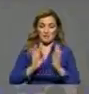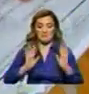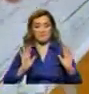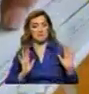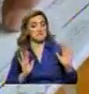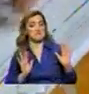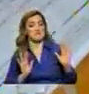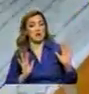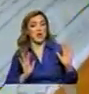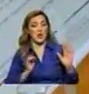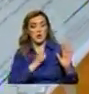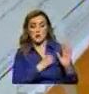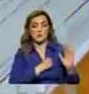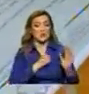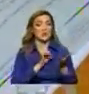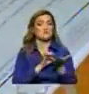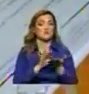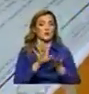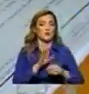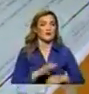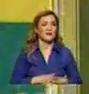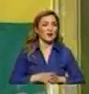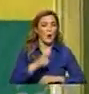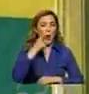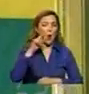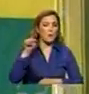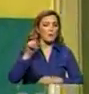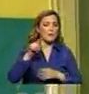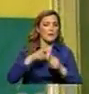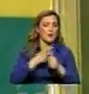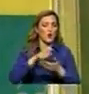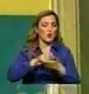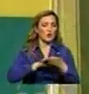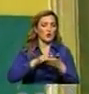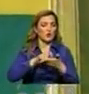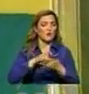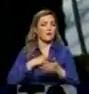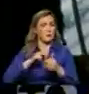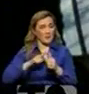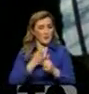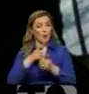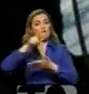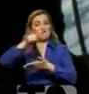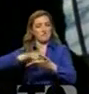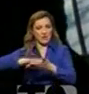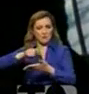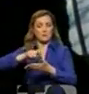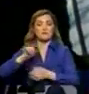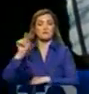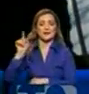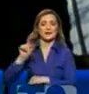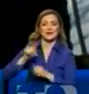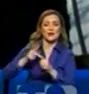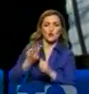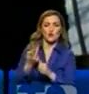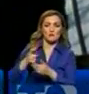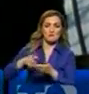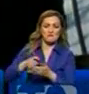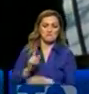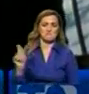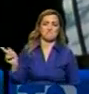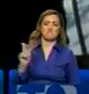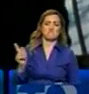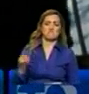cargo. Eduardo, el primer contrato lo firmó, el segundo se negó. Nos procedieron a llamar y